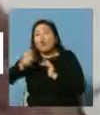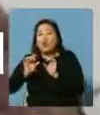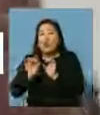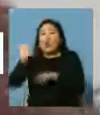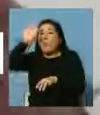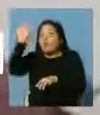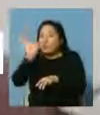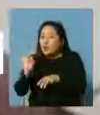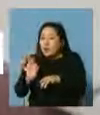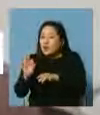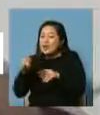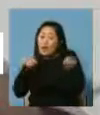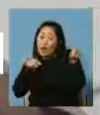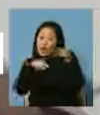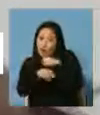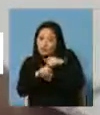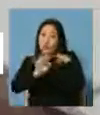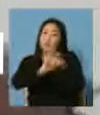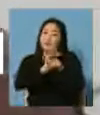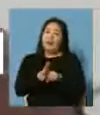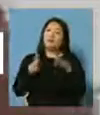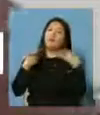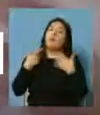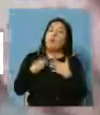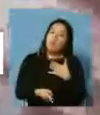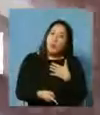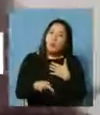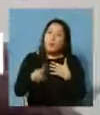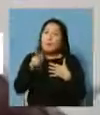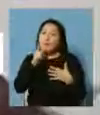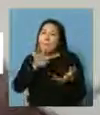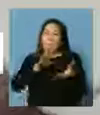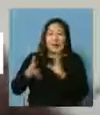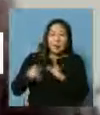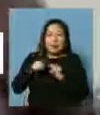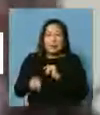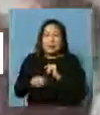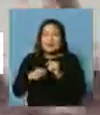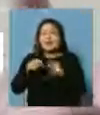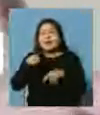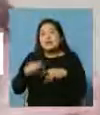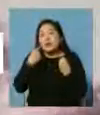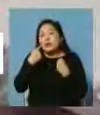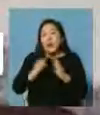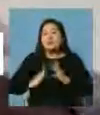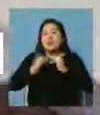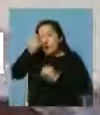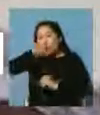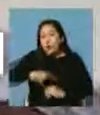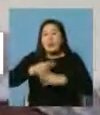que porta material genético de este, que de alguna manera imita al virus y uno produce una reacción